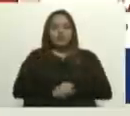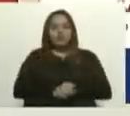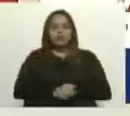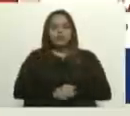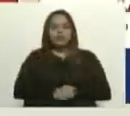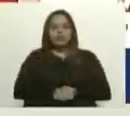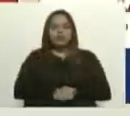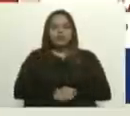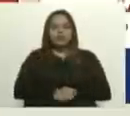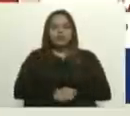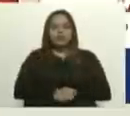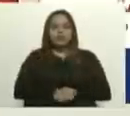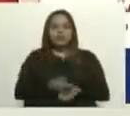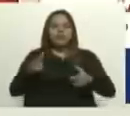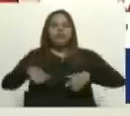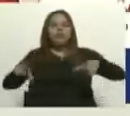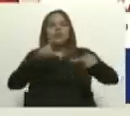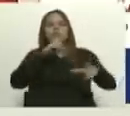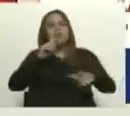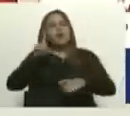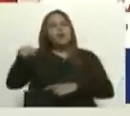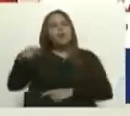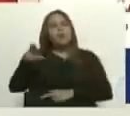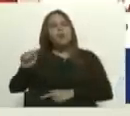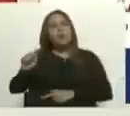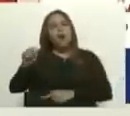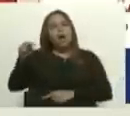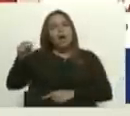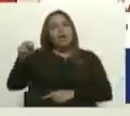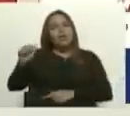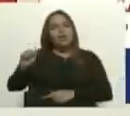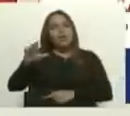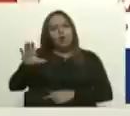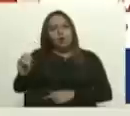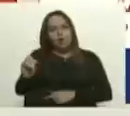llama? Guanoco. Y del occidente.